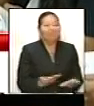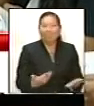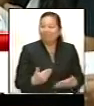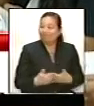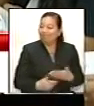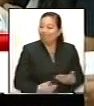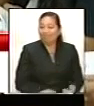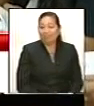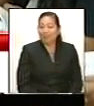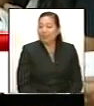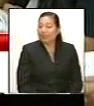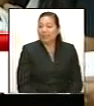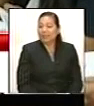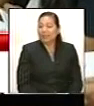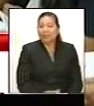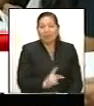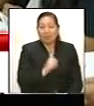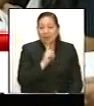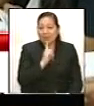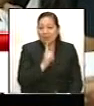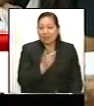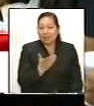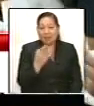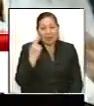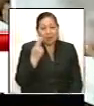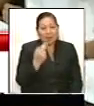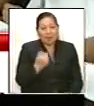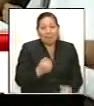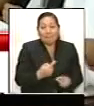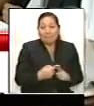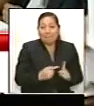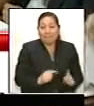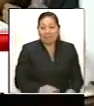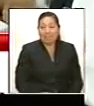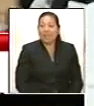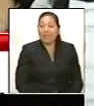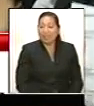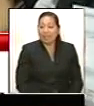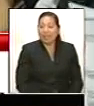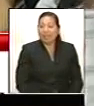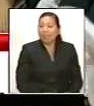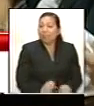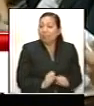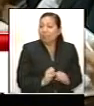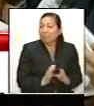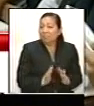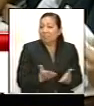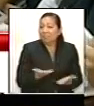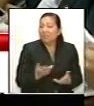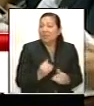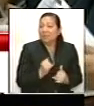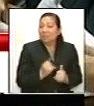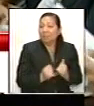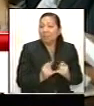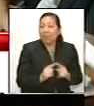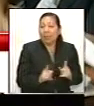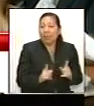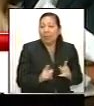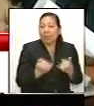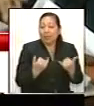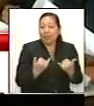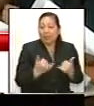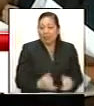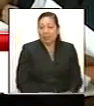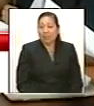con la campaña, no podría decir las razones, pero claro, una campaña empieza y termina, pero yo creo que en este